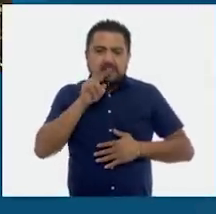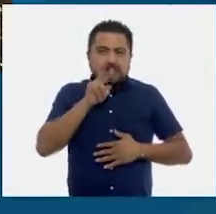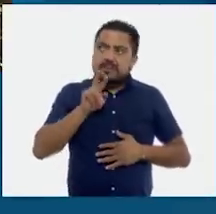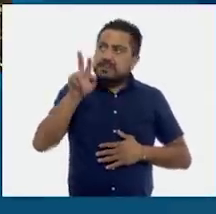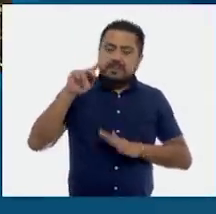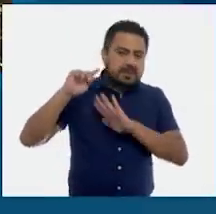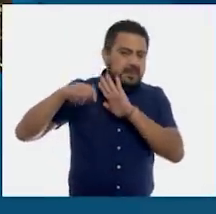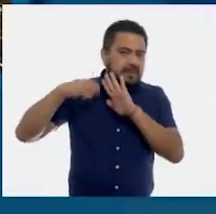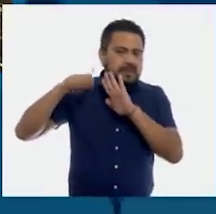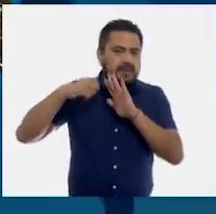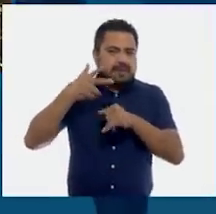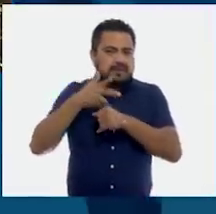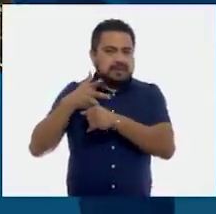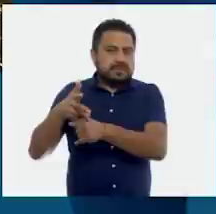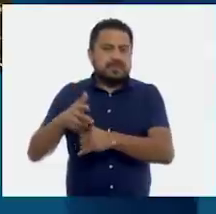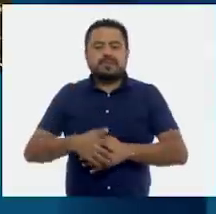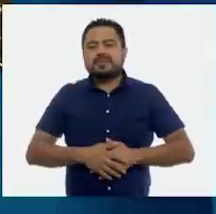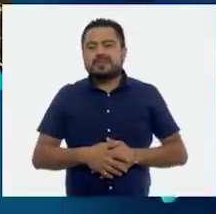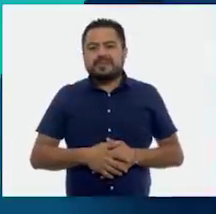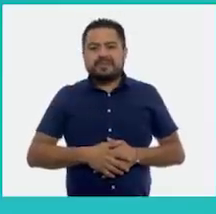siguiente video!